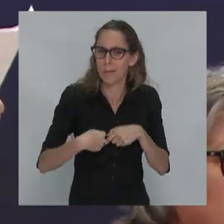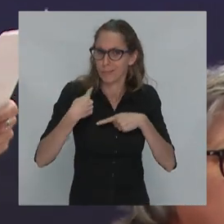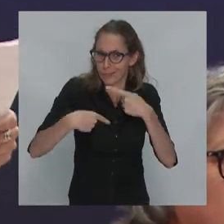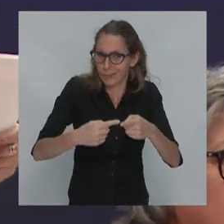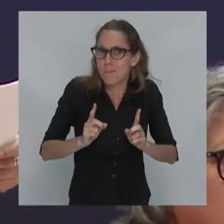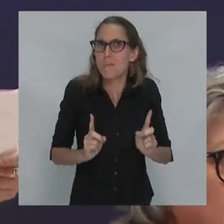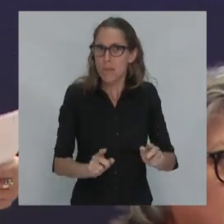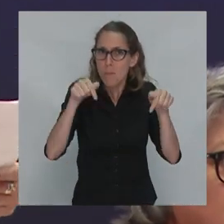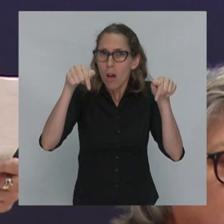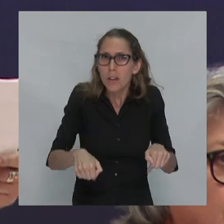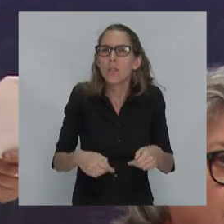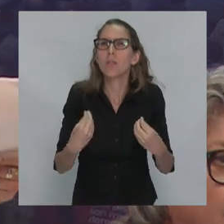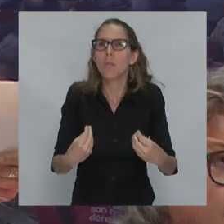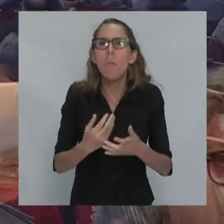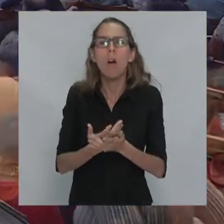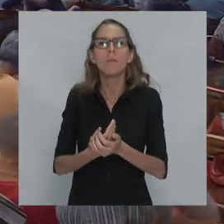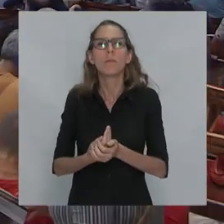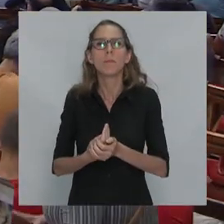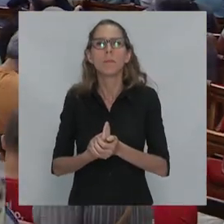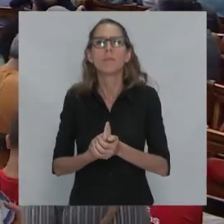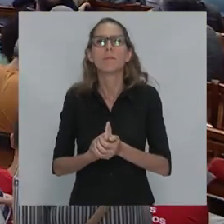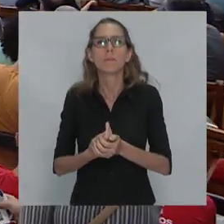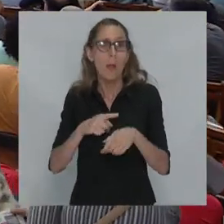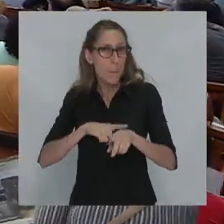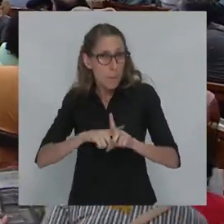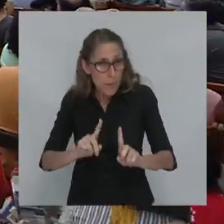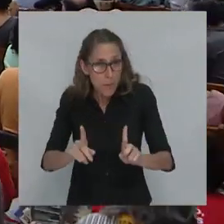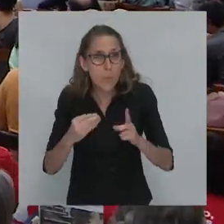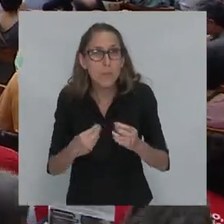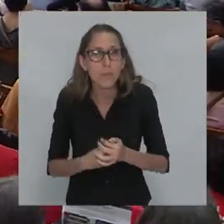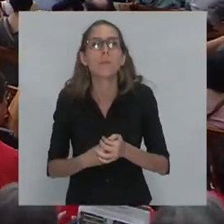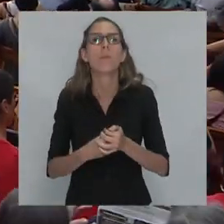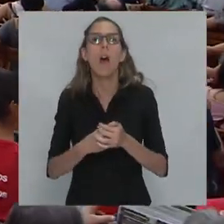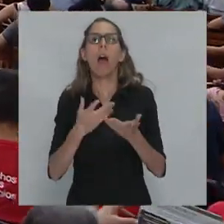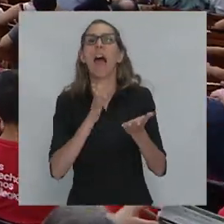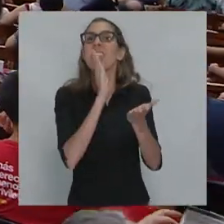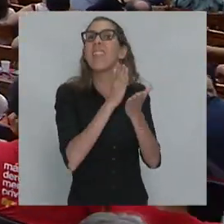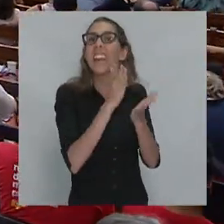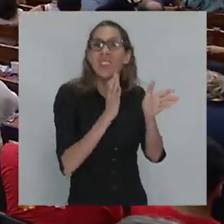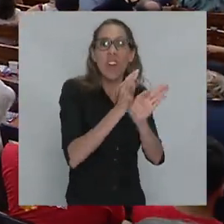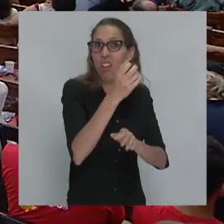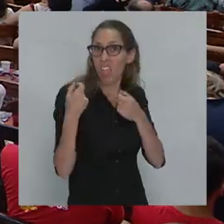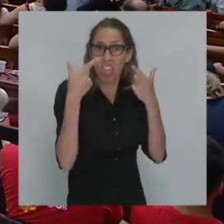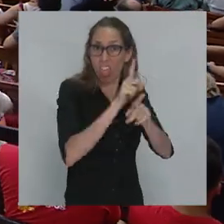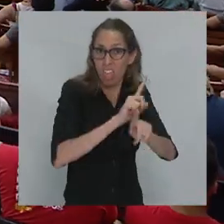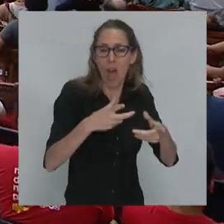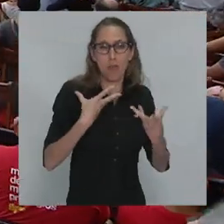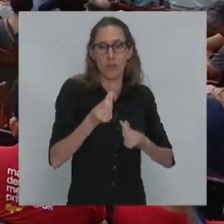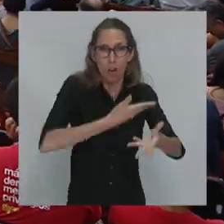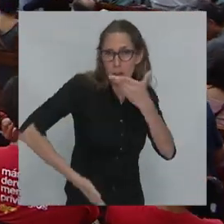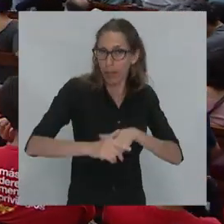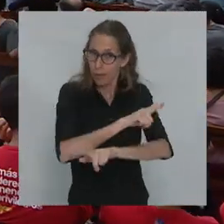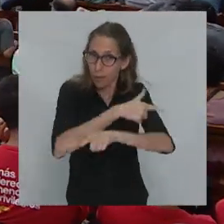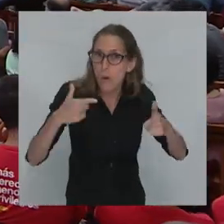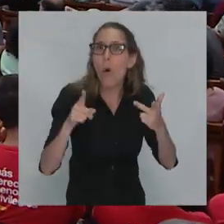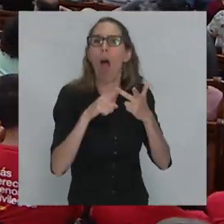esto, omitiendo radicalmente al mismo tiempo la noción de derecho a la educación, de solidaridad o